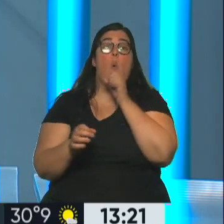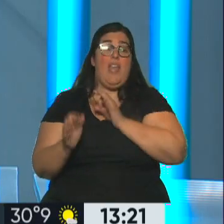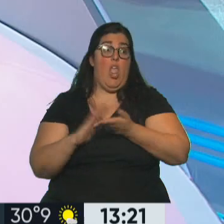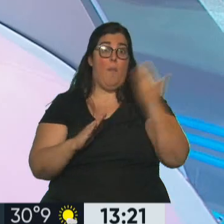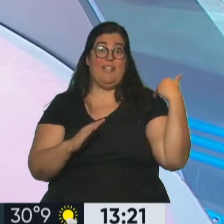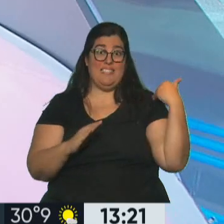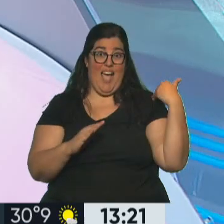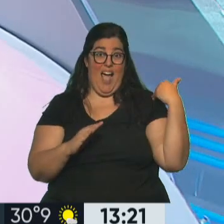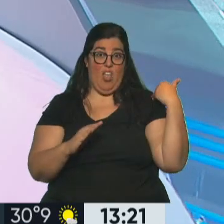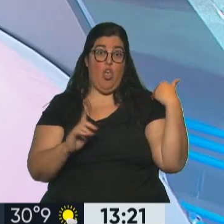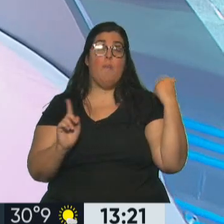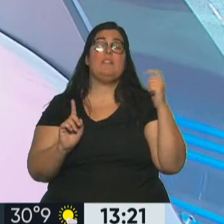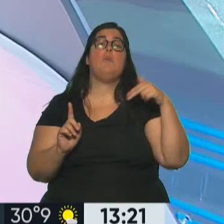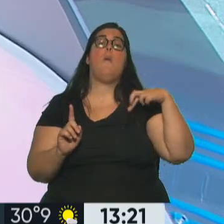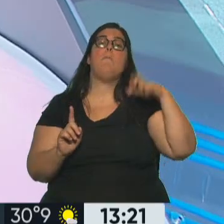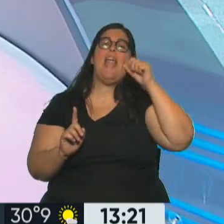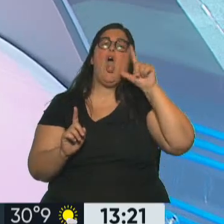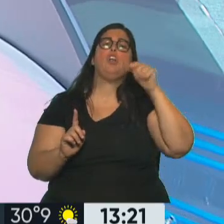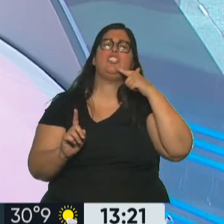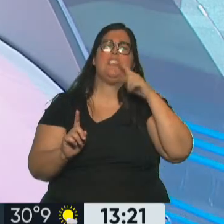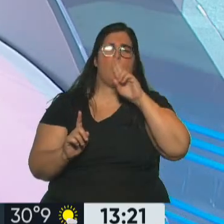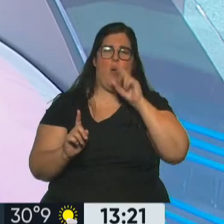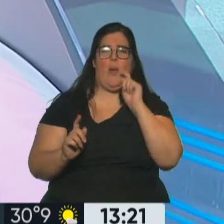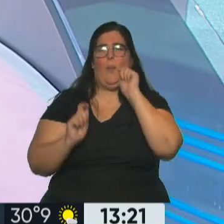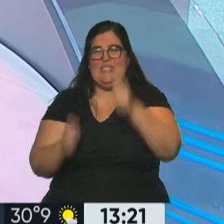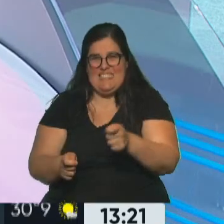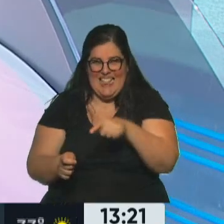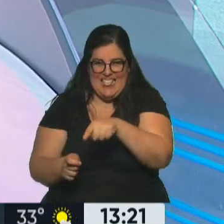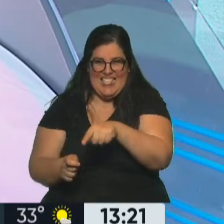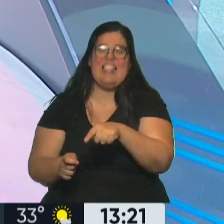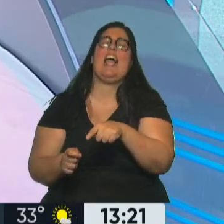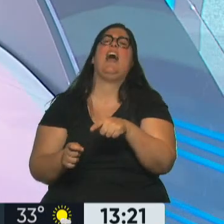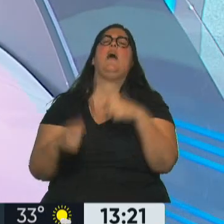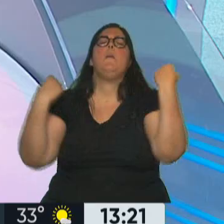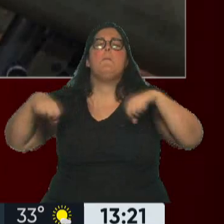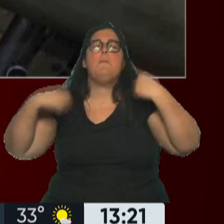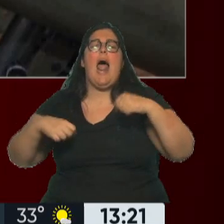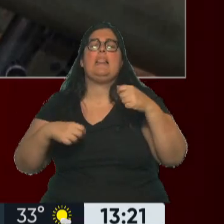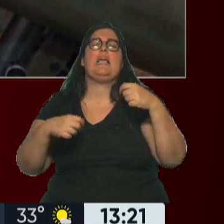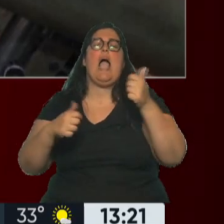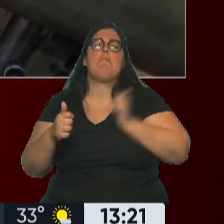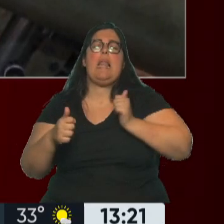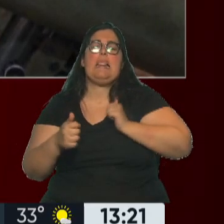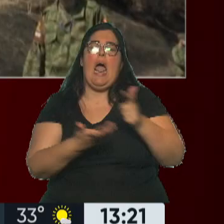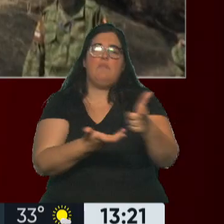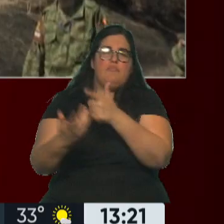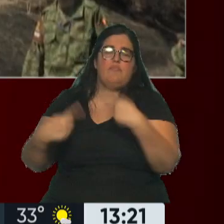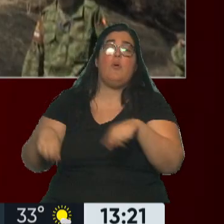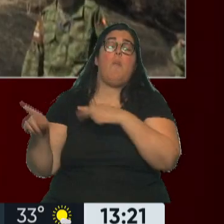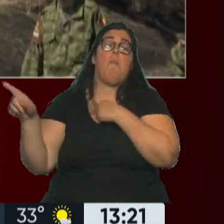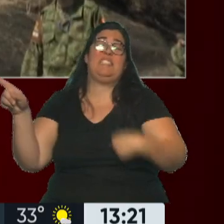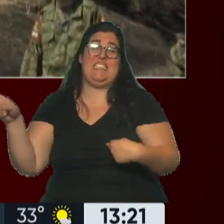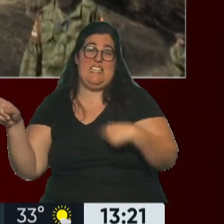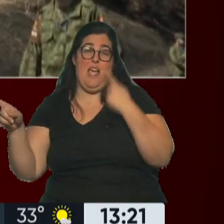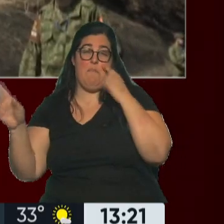pasado, con la visita de Nancy Pelosi, los ejercicios militares que llevó adelante China y que incluso algún misil